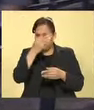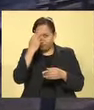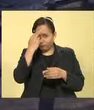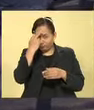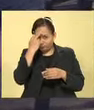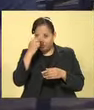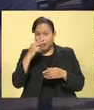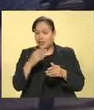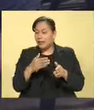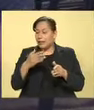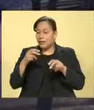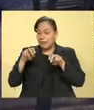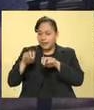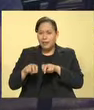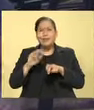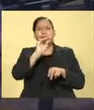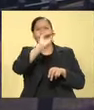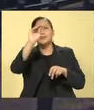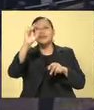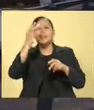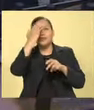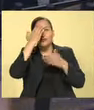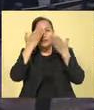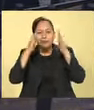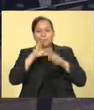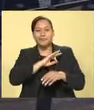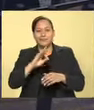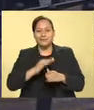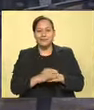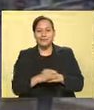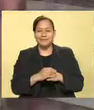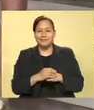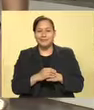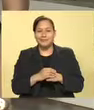recordarles que a mi lado van a gozar la ciudad.